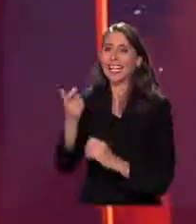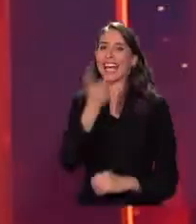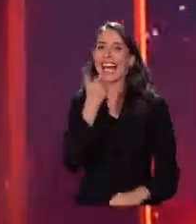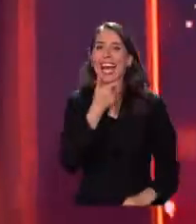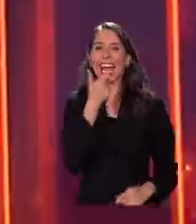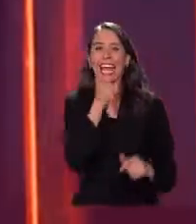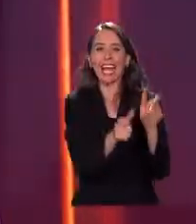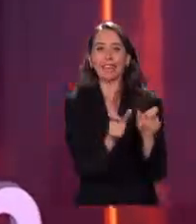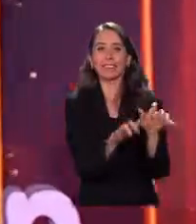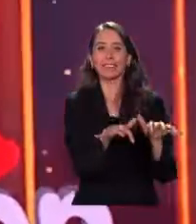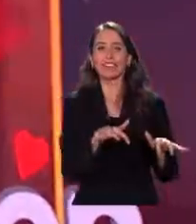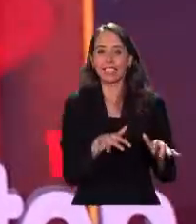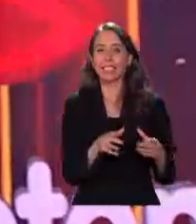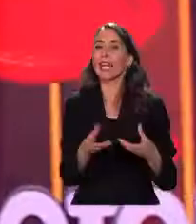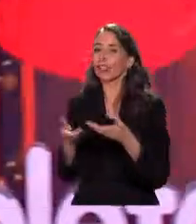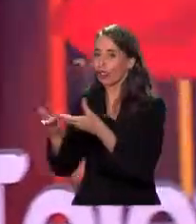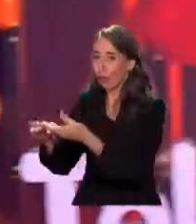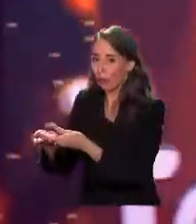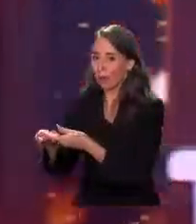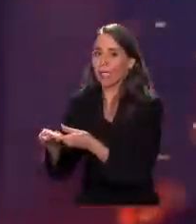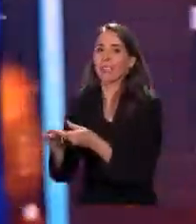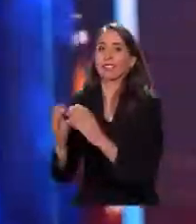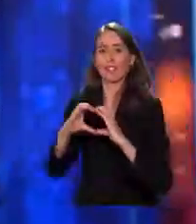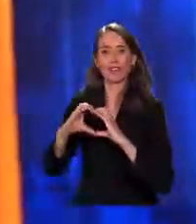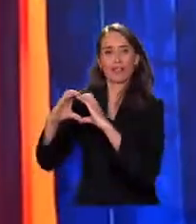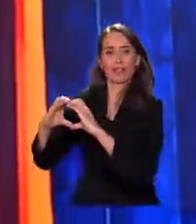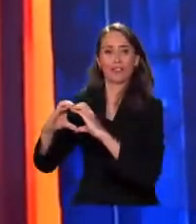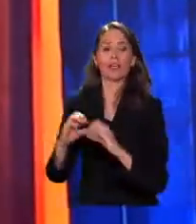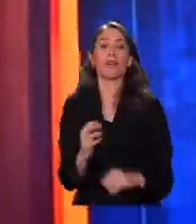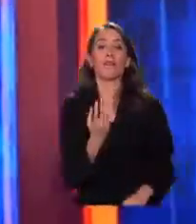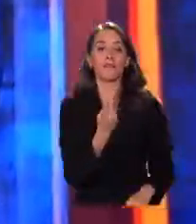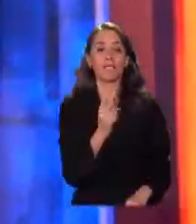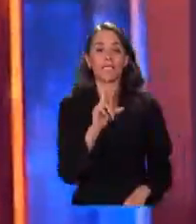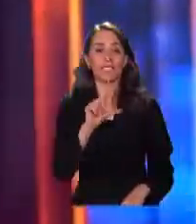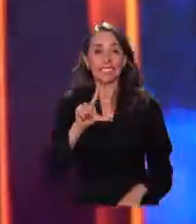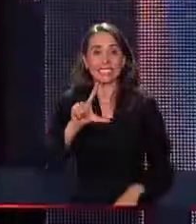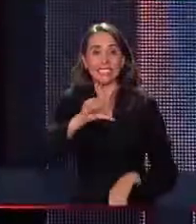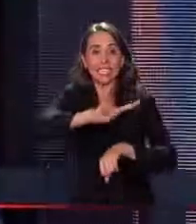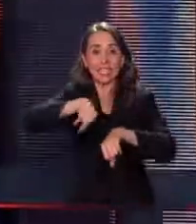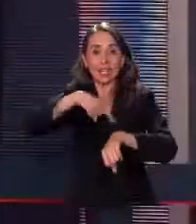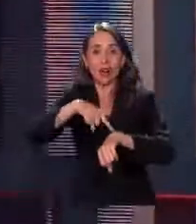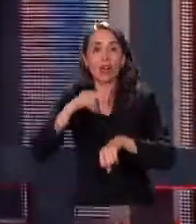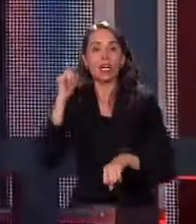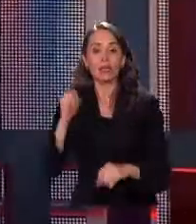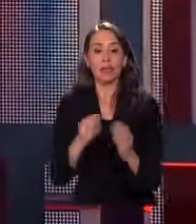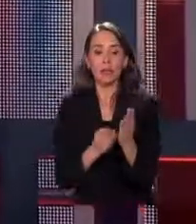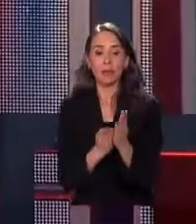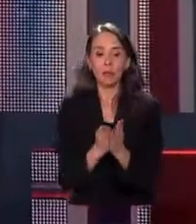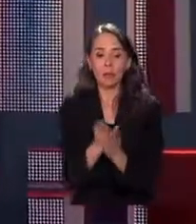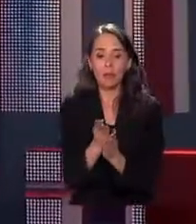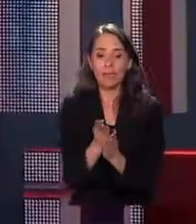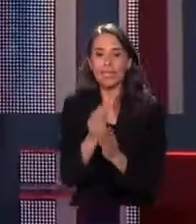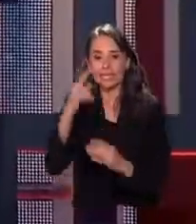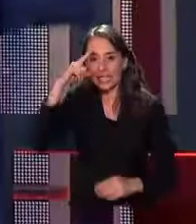Ahí se lo entregamos. Bueno, estas 27 horas siempre comienzan con una